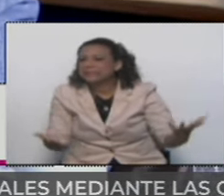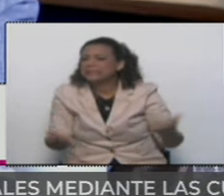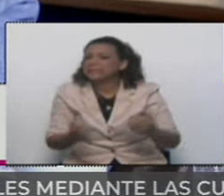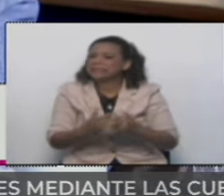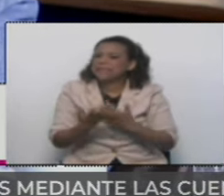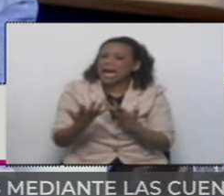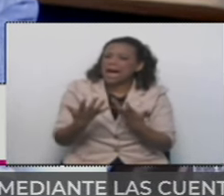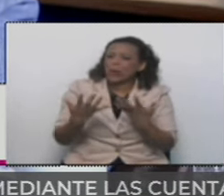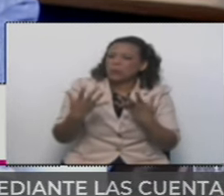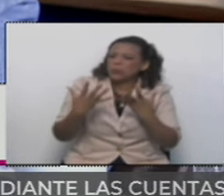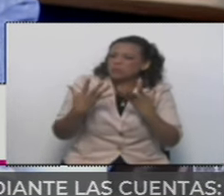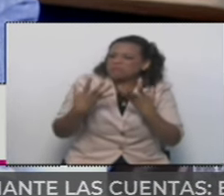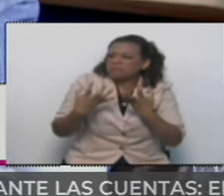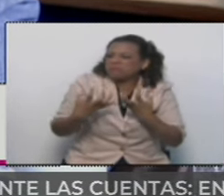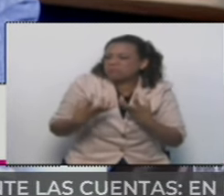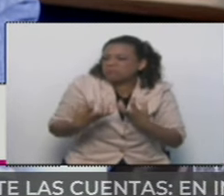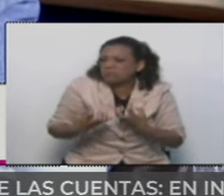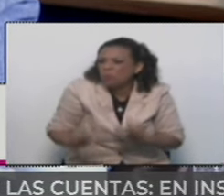desgaste, pudiéramos llamar.